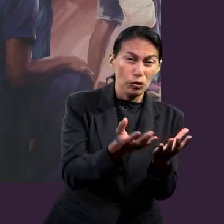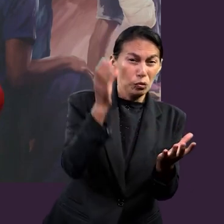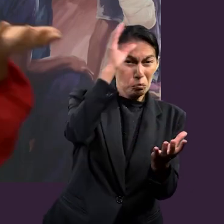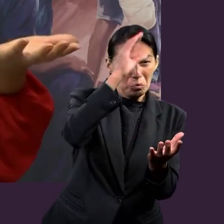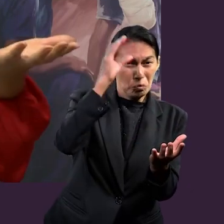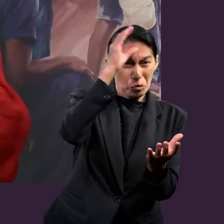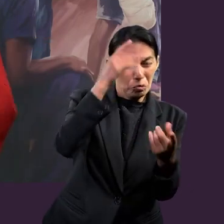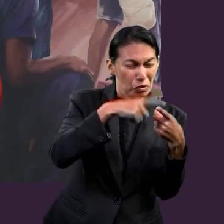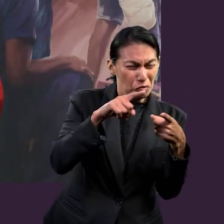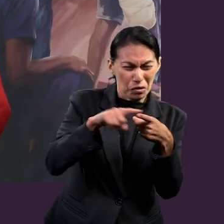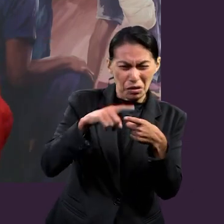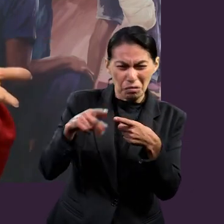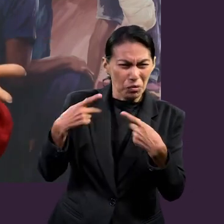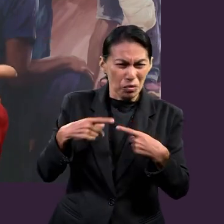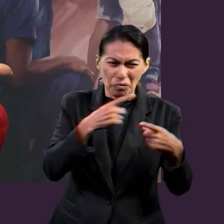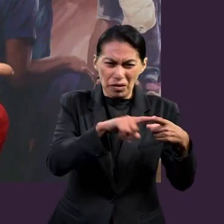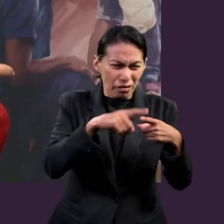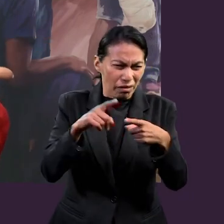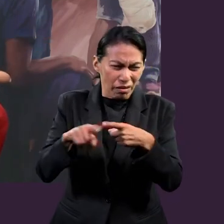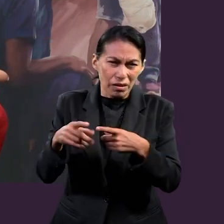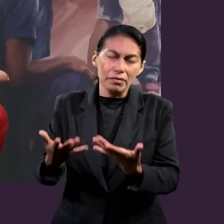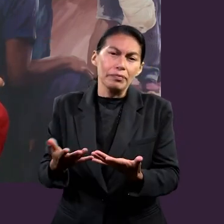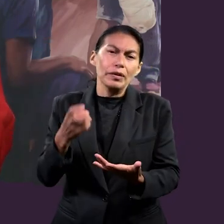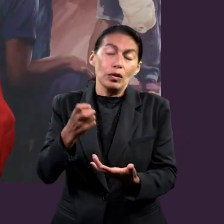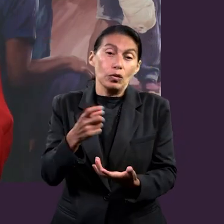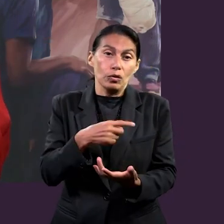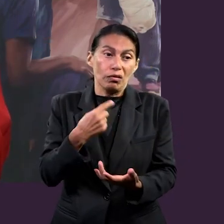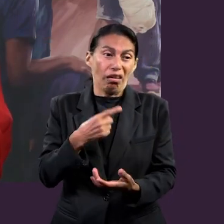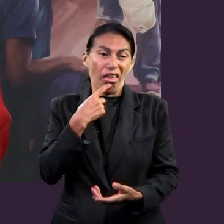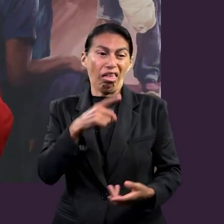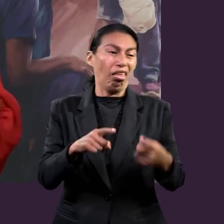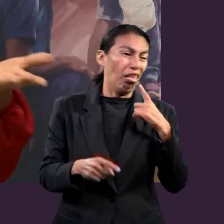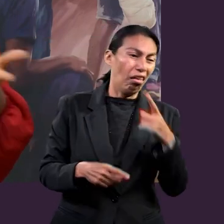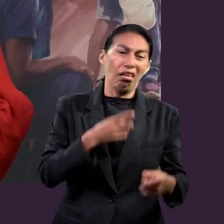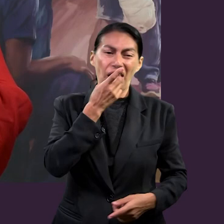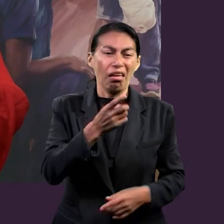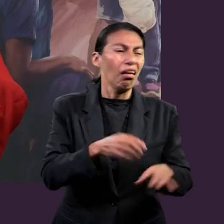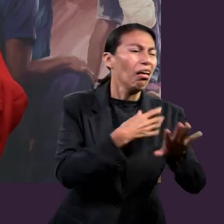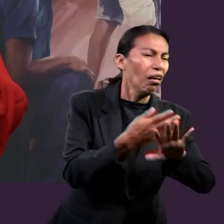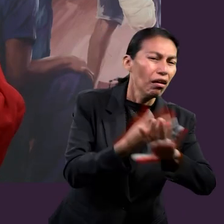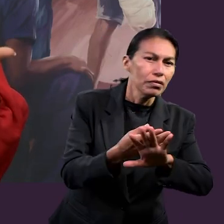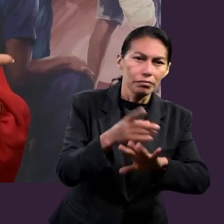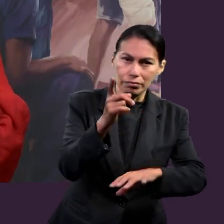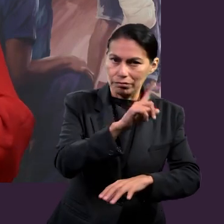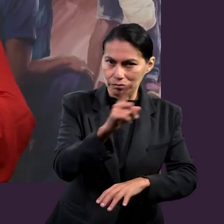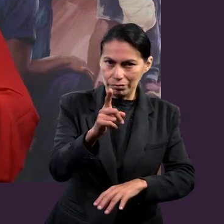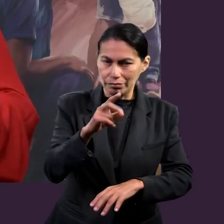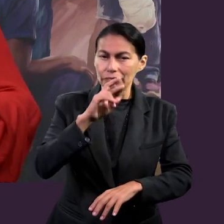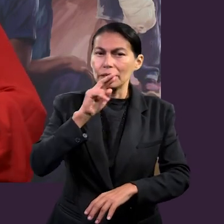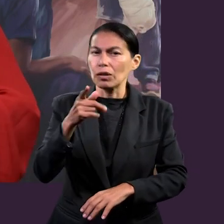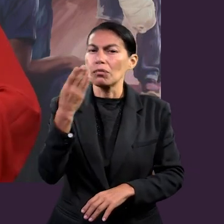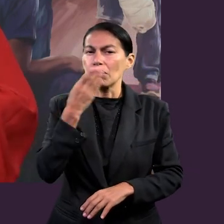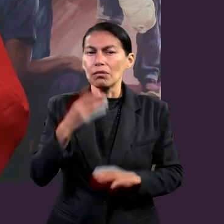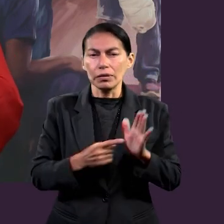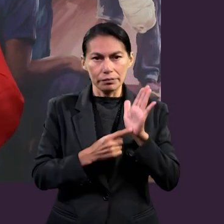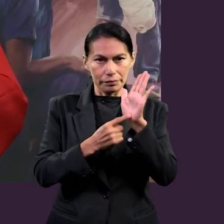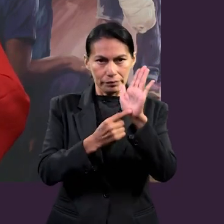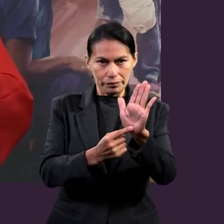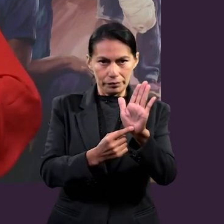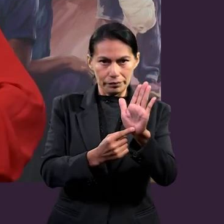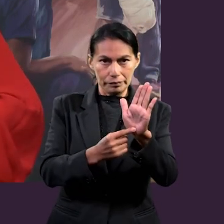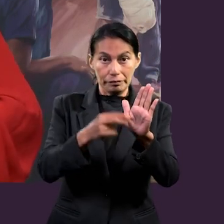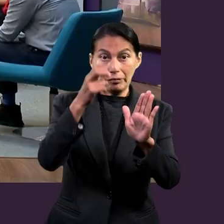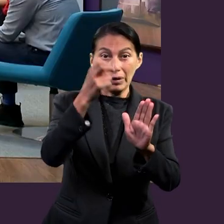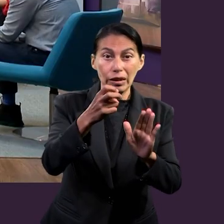tiene muchas culturas y todos vivimos de manera diferente. Entonces, antes de hablar con palabras ásperas, hablemos con la